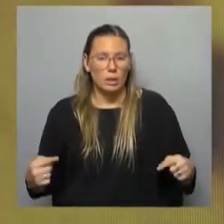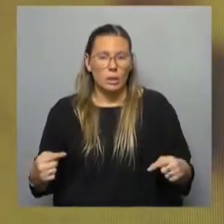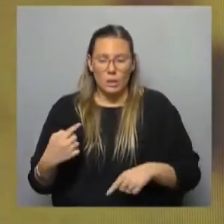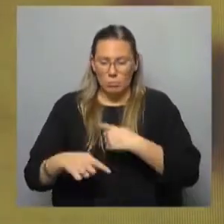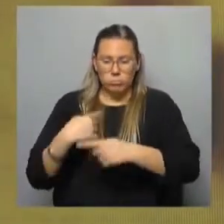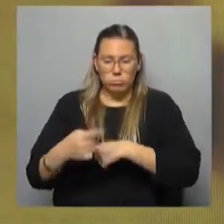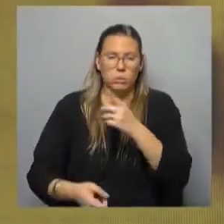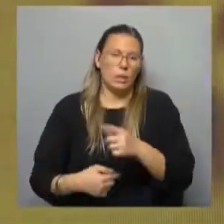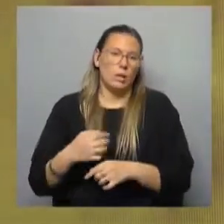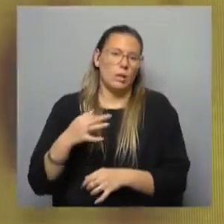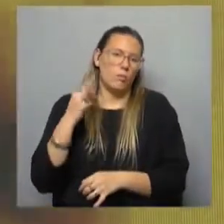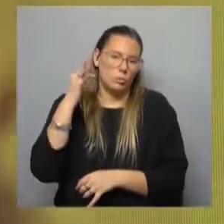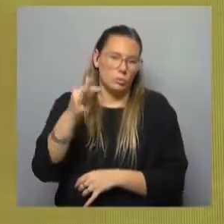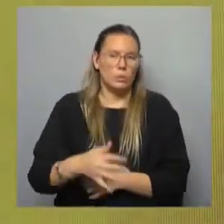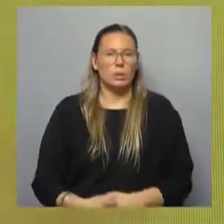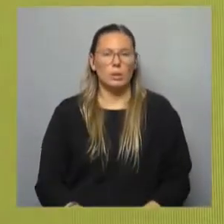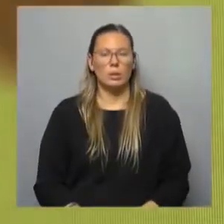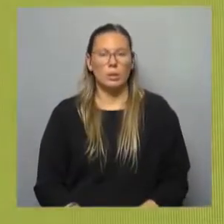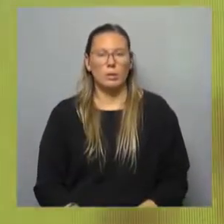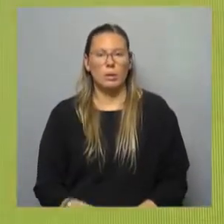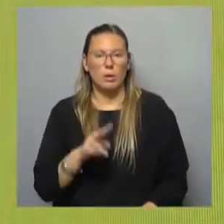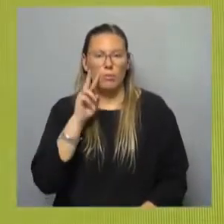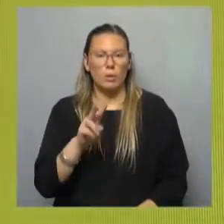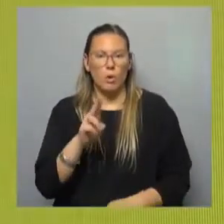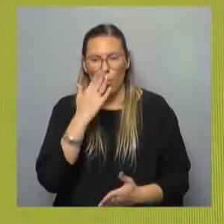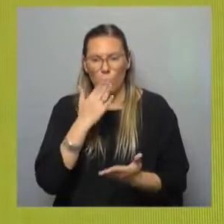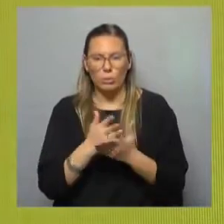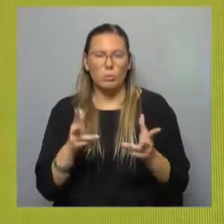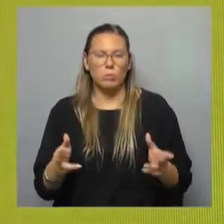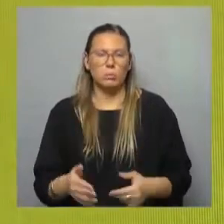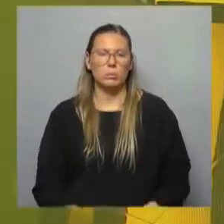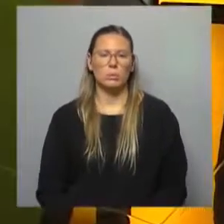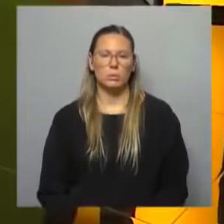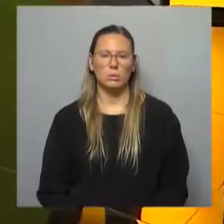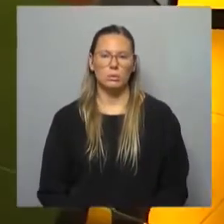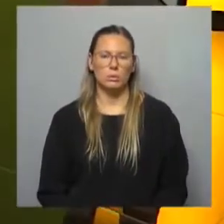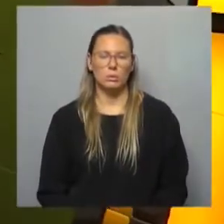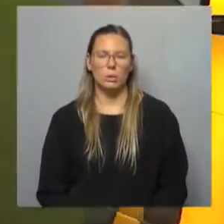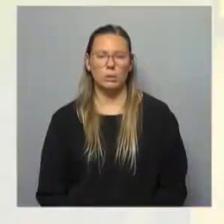para las nuevas generaciones. Lo vemos todo esto en la última parte del informe.